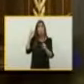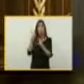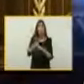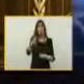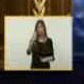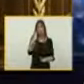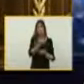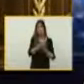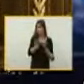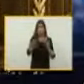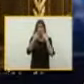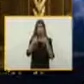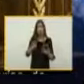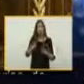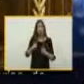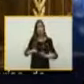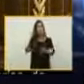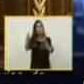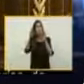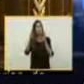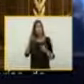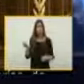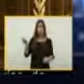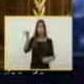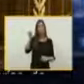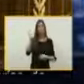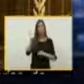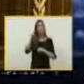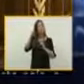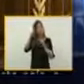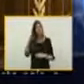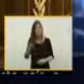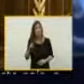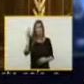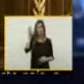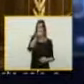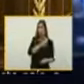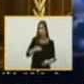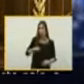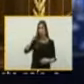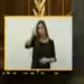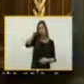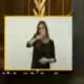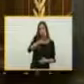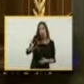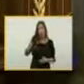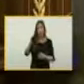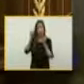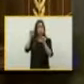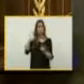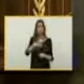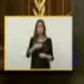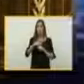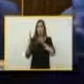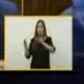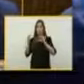de su primer discurso y lo dijo en las réplicas un montón de veces, en las réplicas con Podemos. No suma ni para un lado ni para el otro. No, por tanto, una vez que